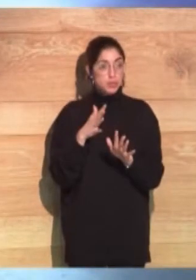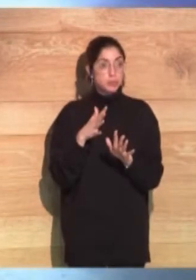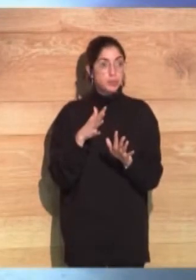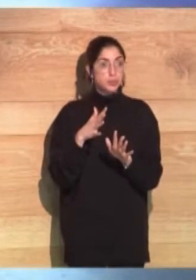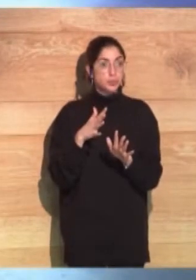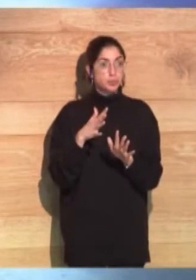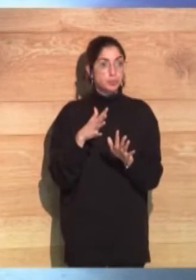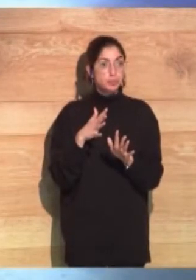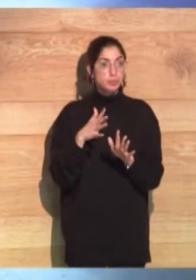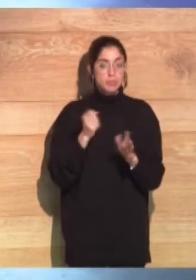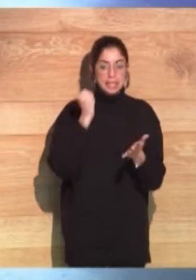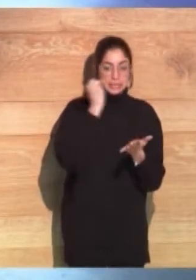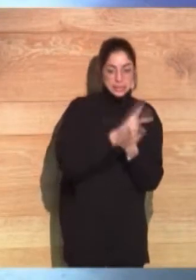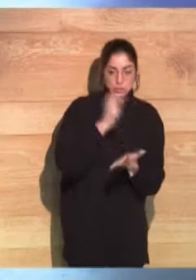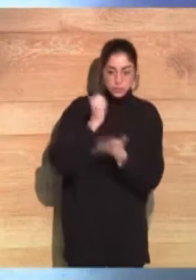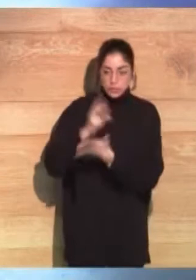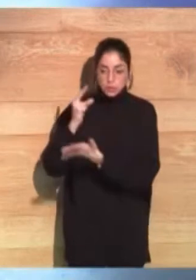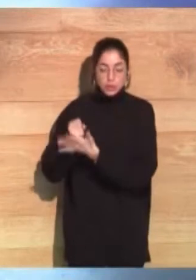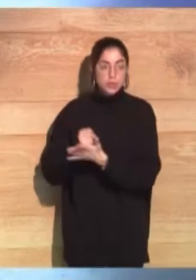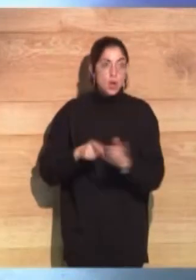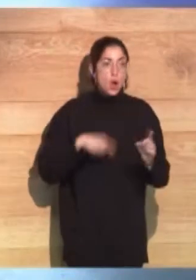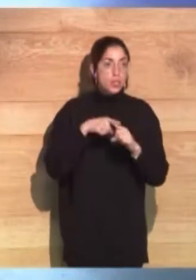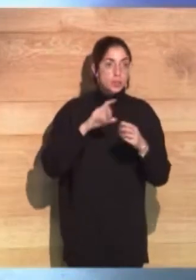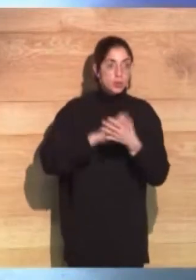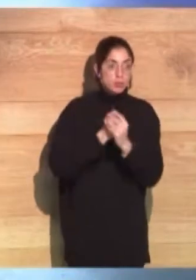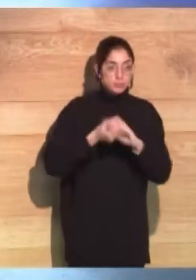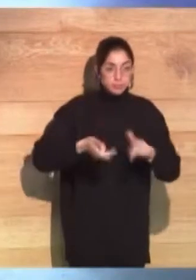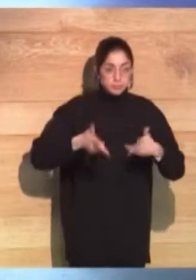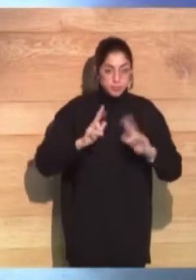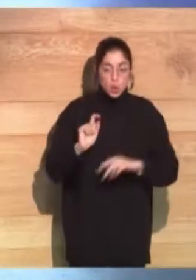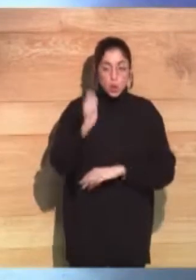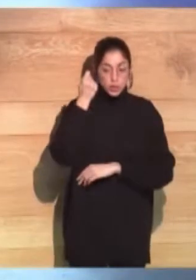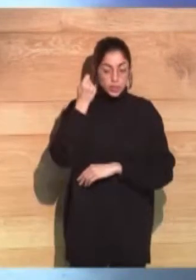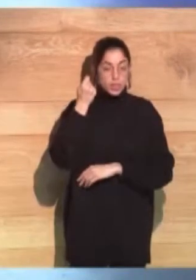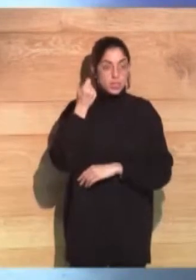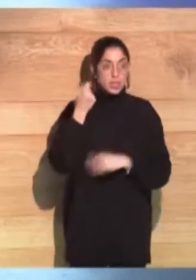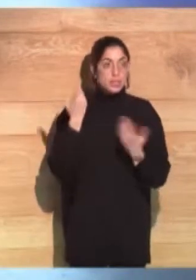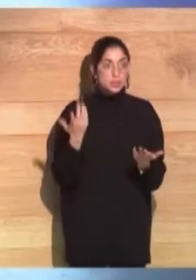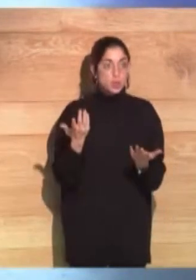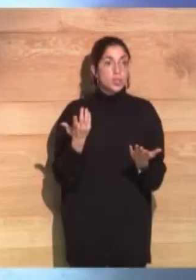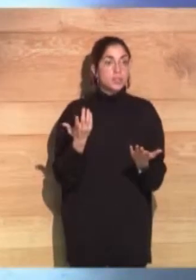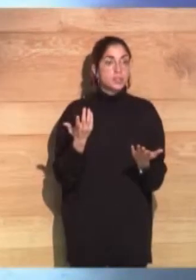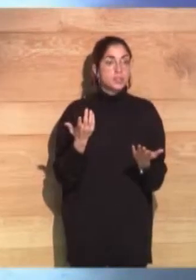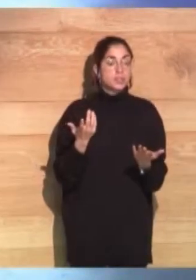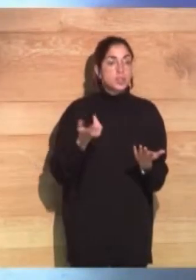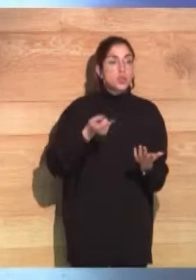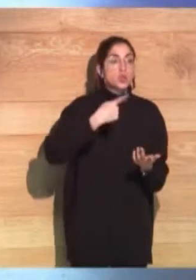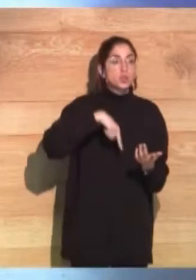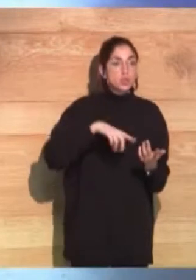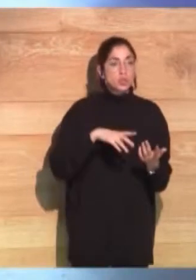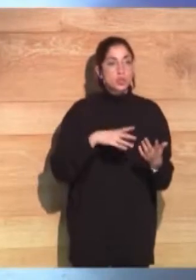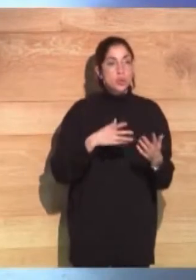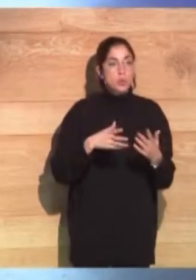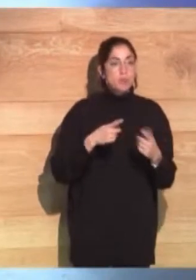de muchos retos para la democracia. Un cambio en el que hemos pasado de interacciones globales y de